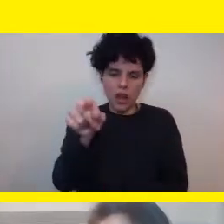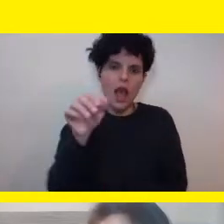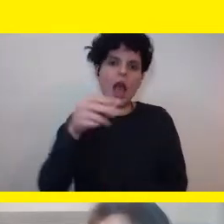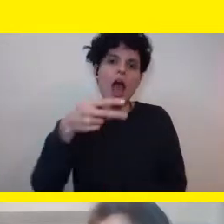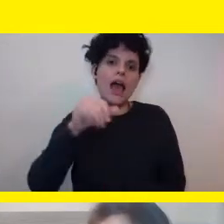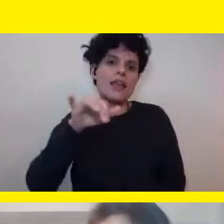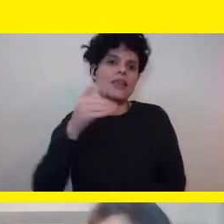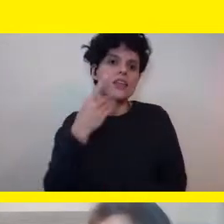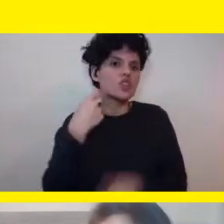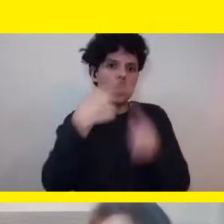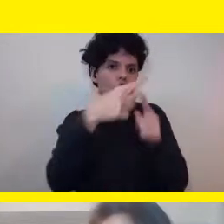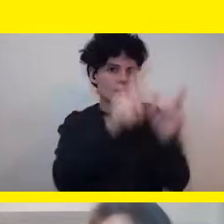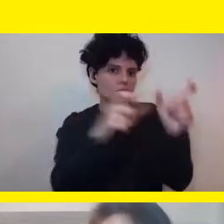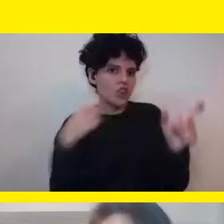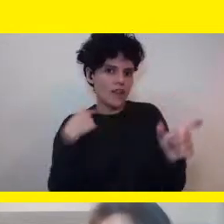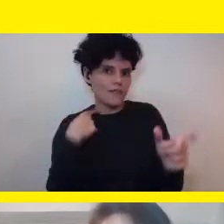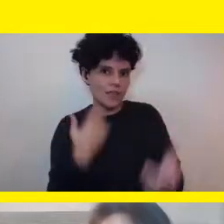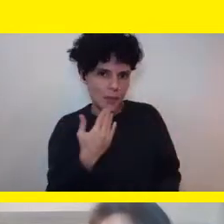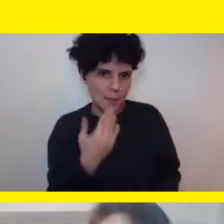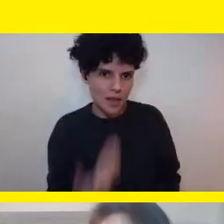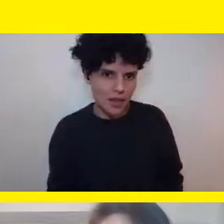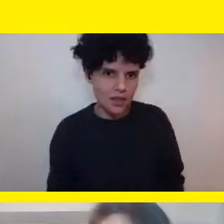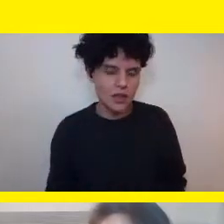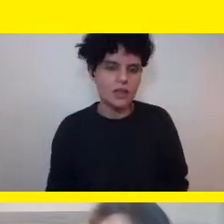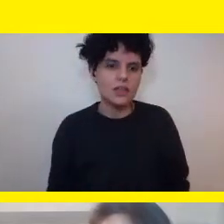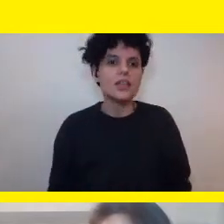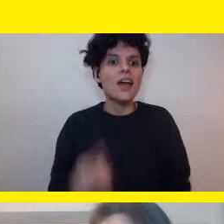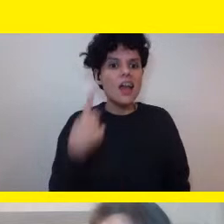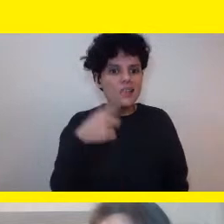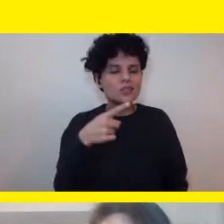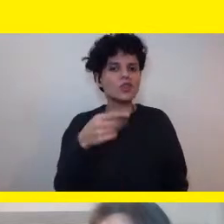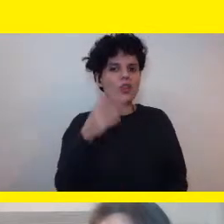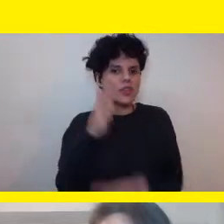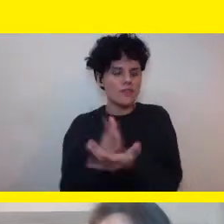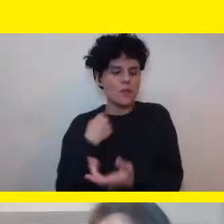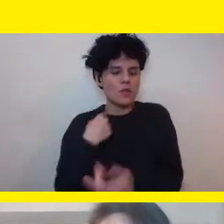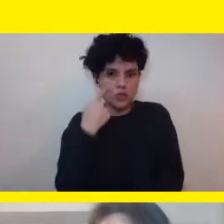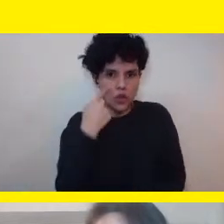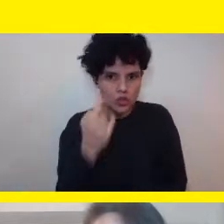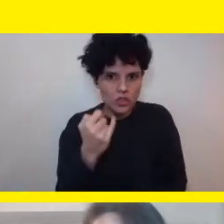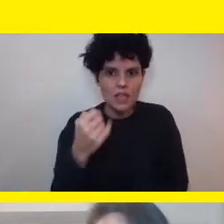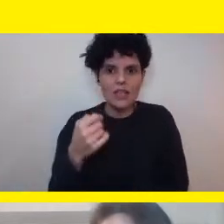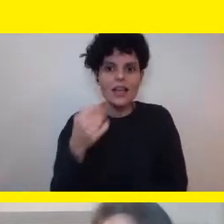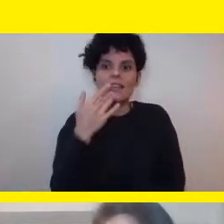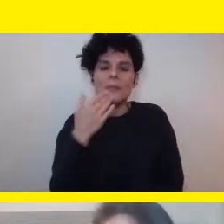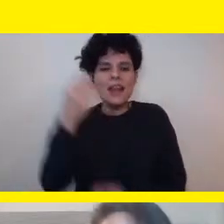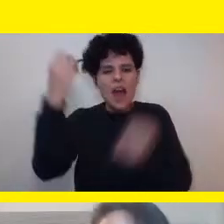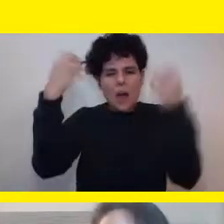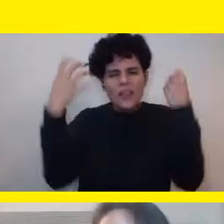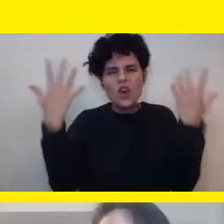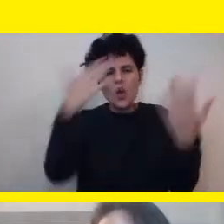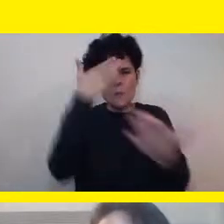Ese camino es necesario que lo conozcamos y que nosotros sepamos enfrentarlo y sepamos como sociedad